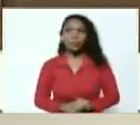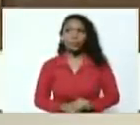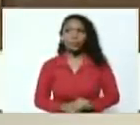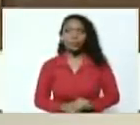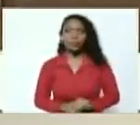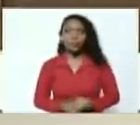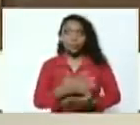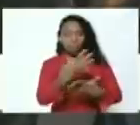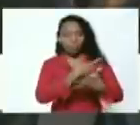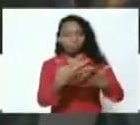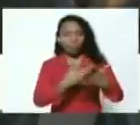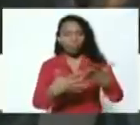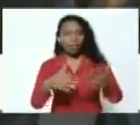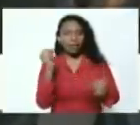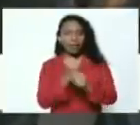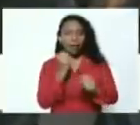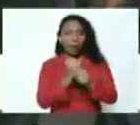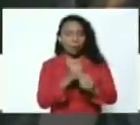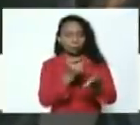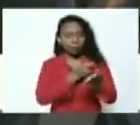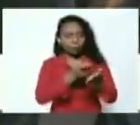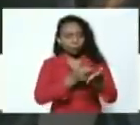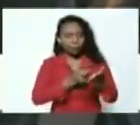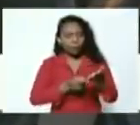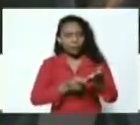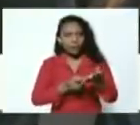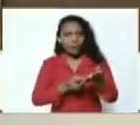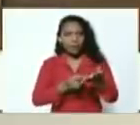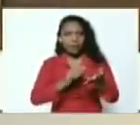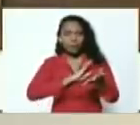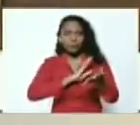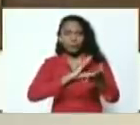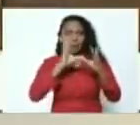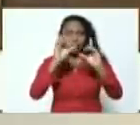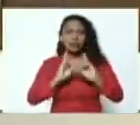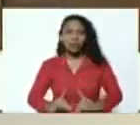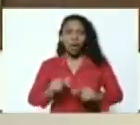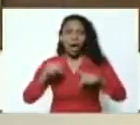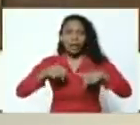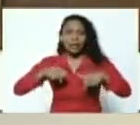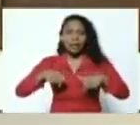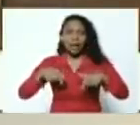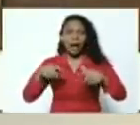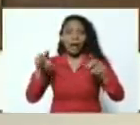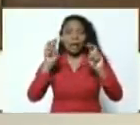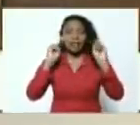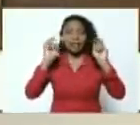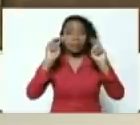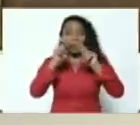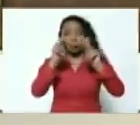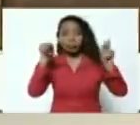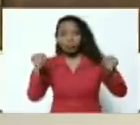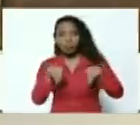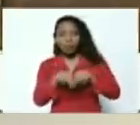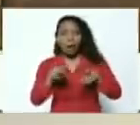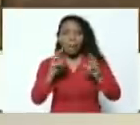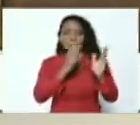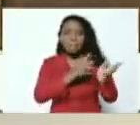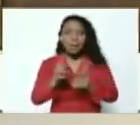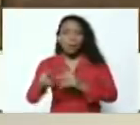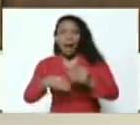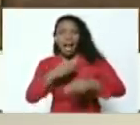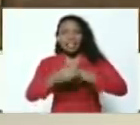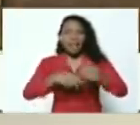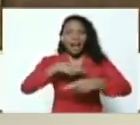Notas de trabajo para la toma de decisiones en el marco del plan para hacer una